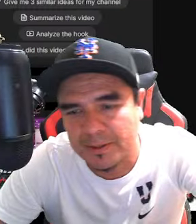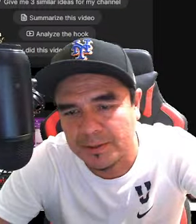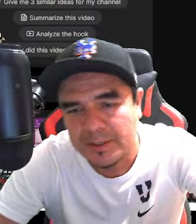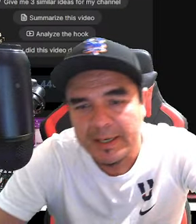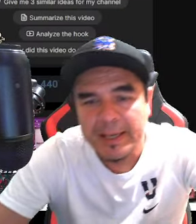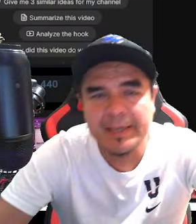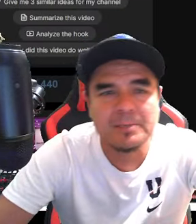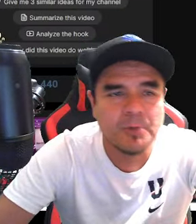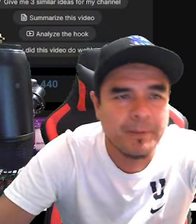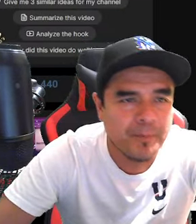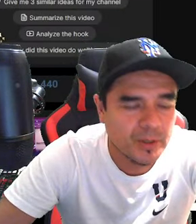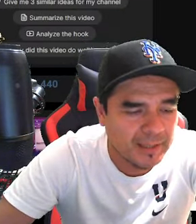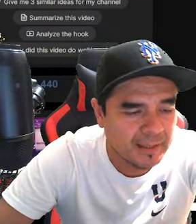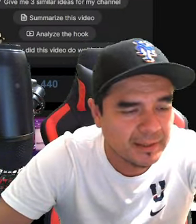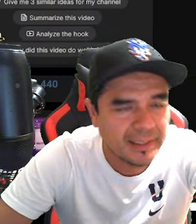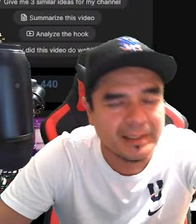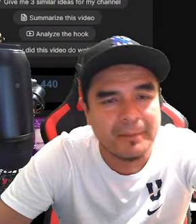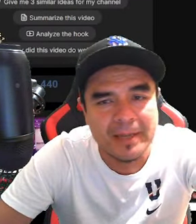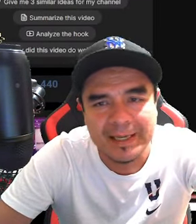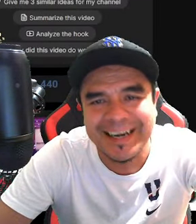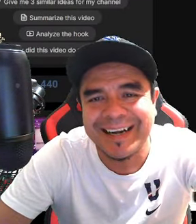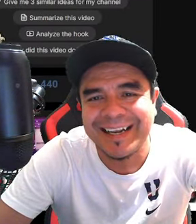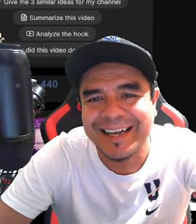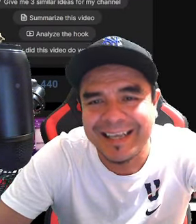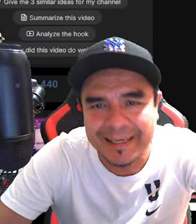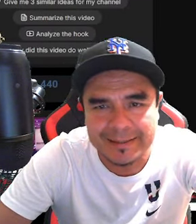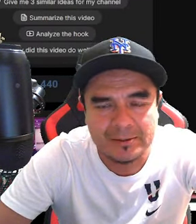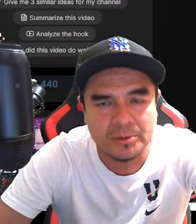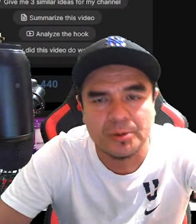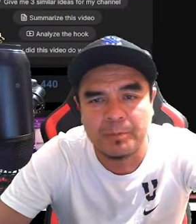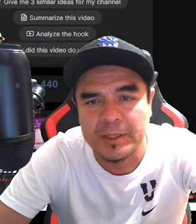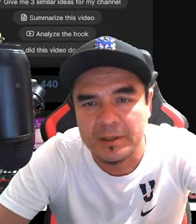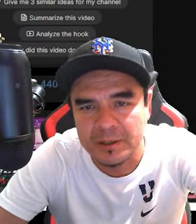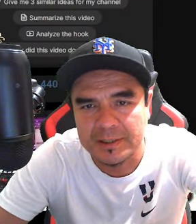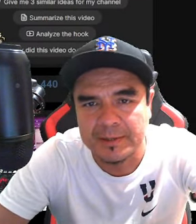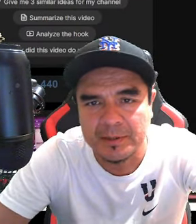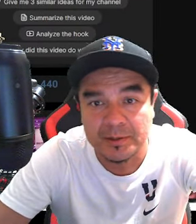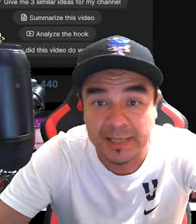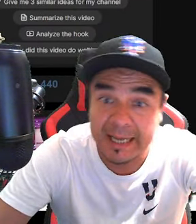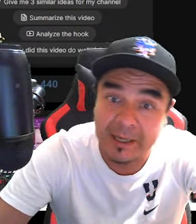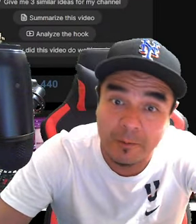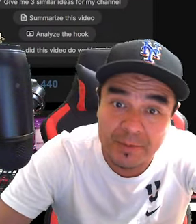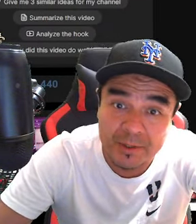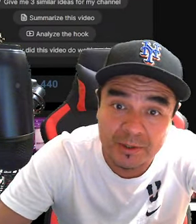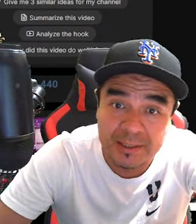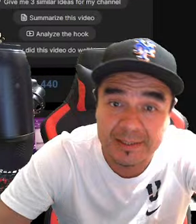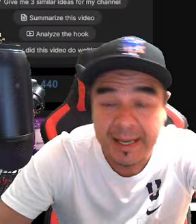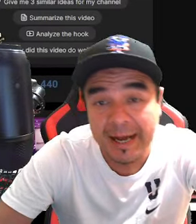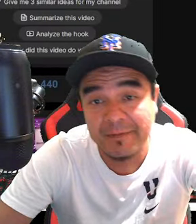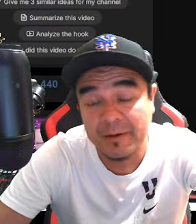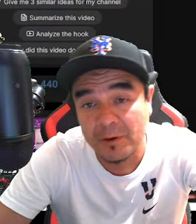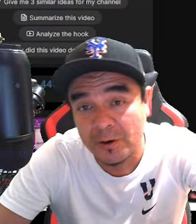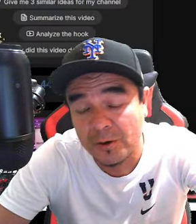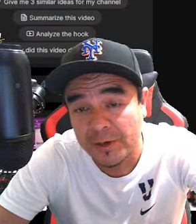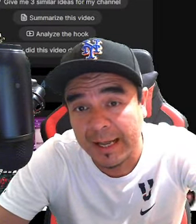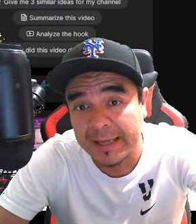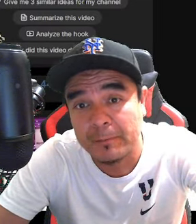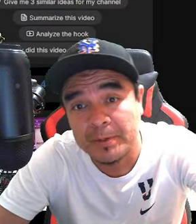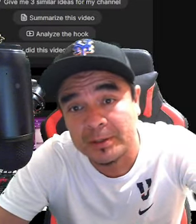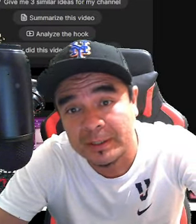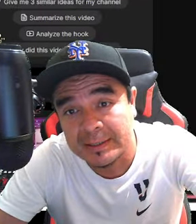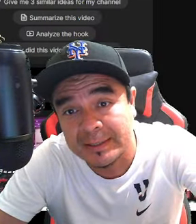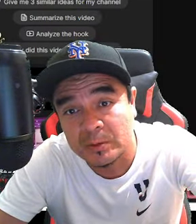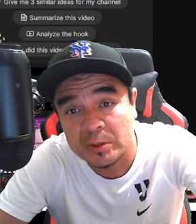espacios, amigos. Y es muy importante también releer sus opiniones, amigos. Hay opiniones a favor,